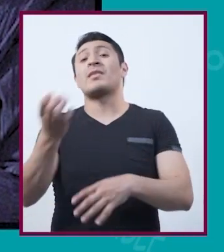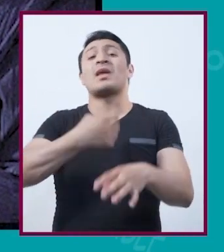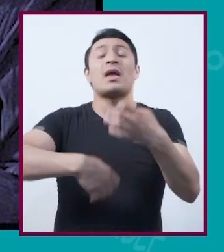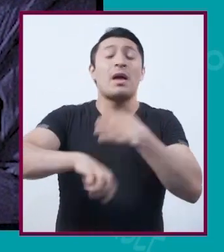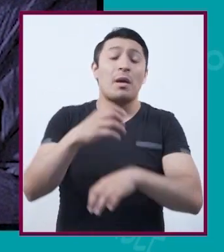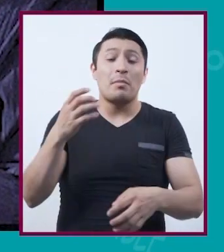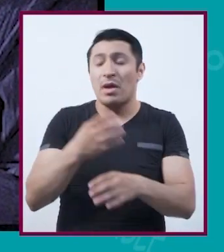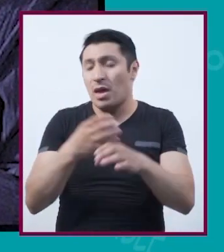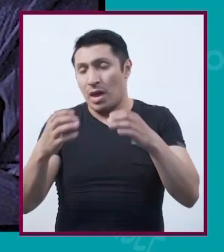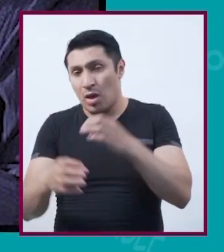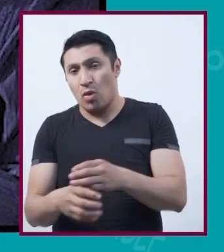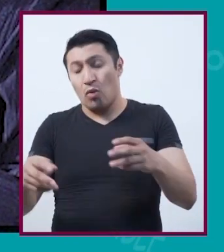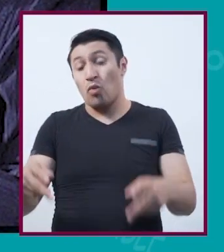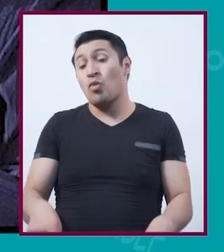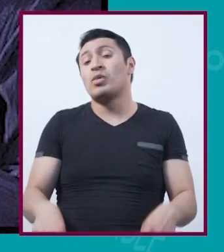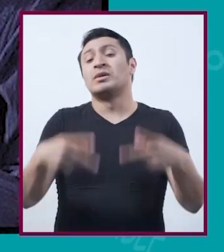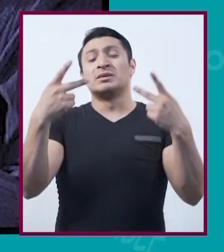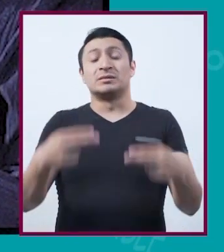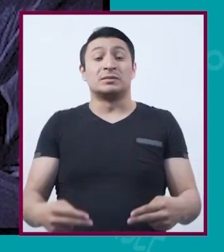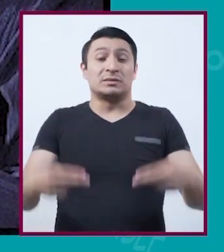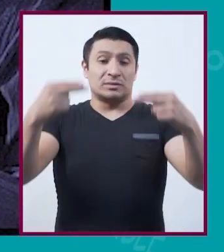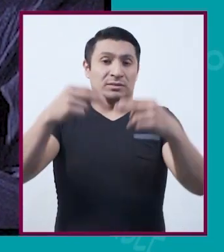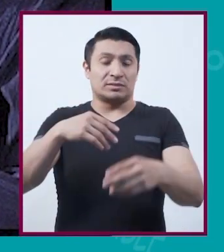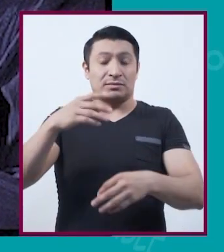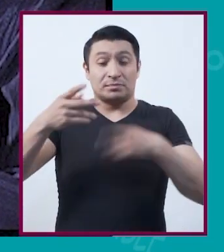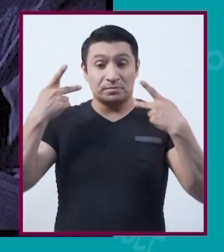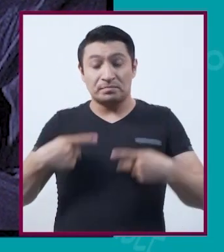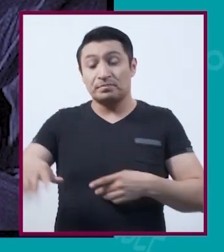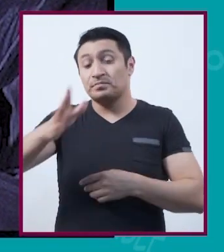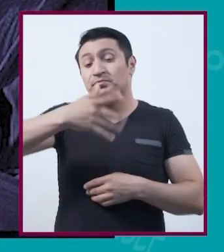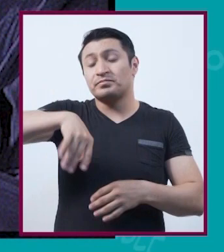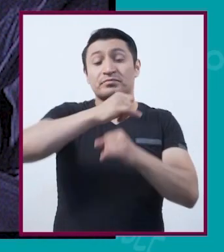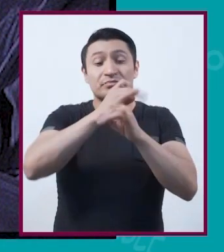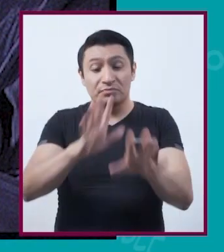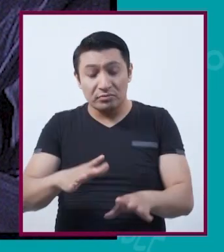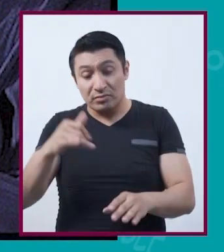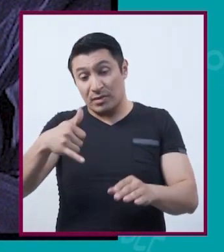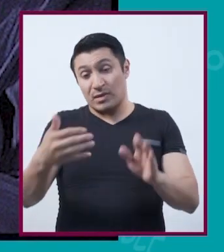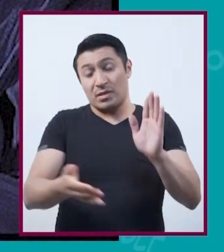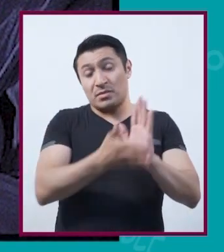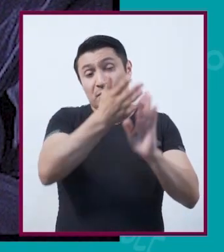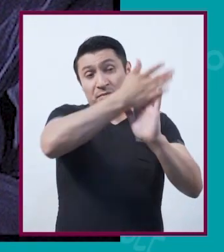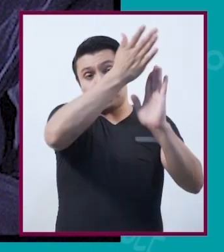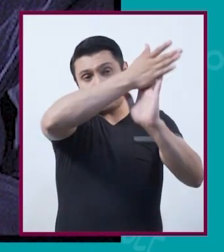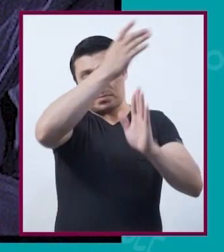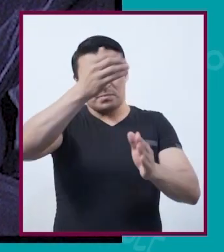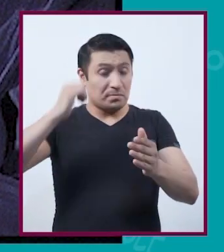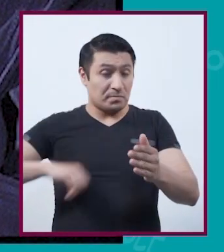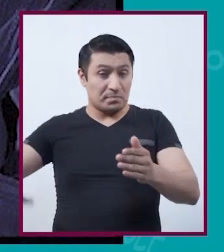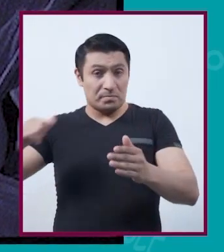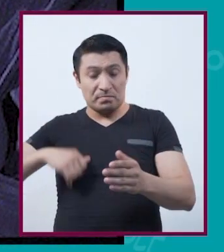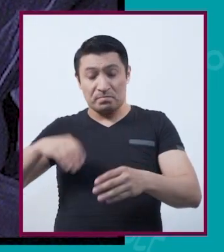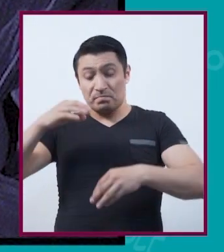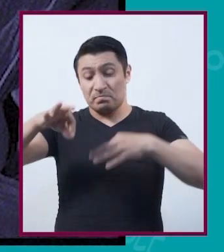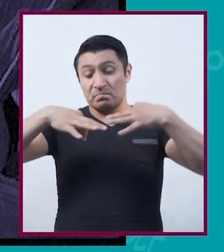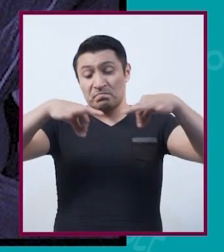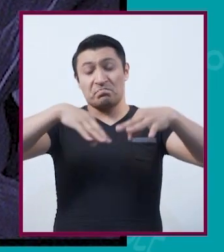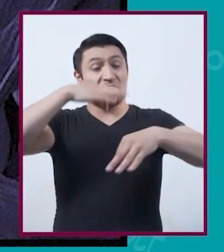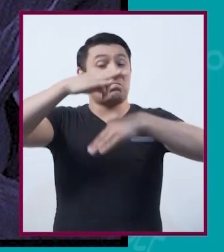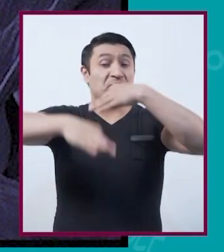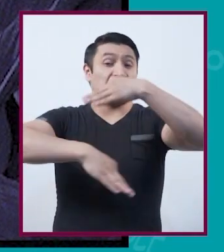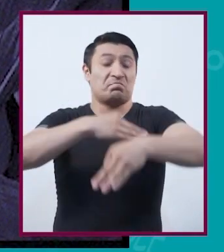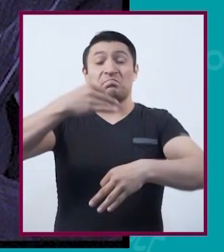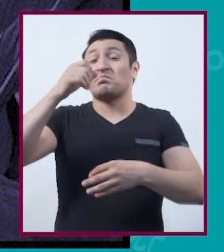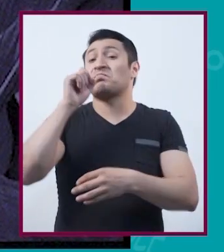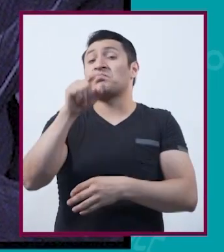desconocer al gobierno indio de los pueblos de indios, sufrió un golpe su propiedad corporativa y su control sobre